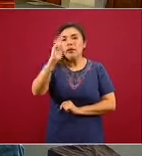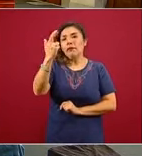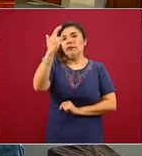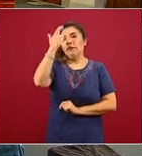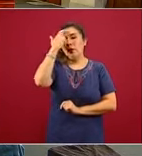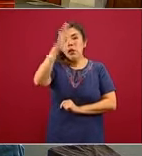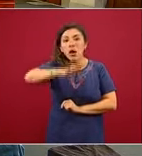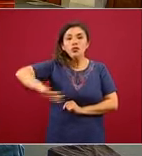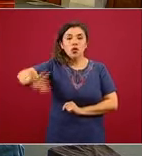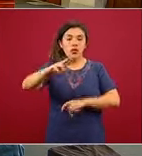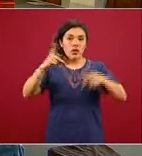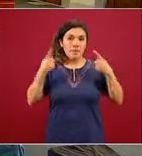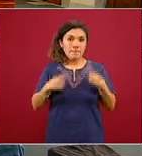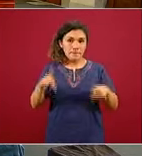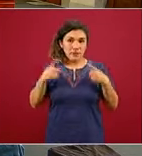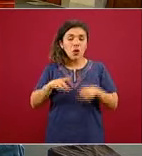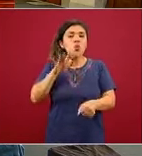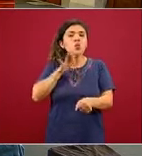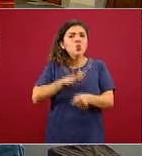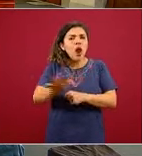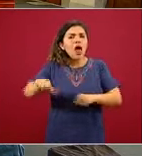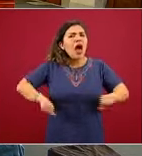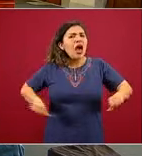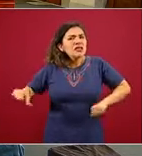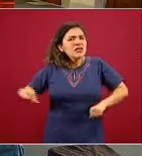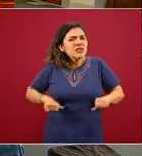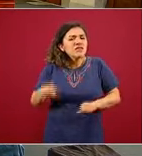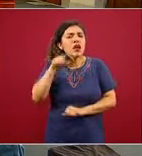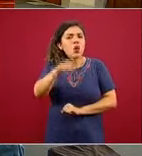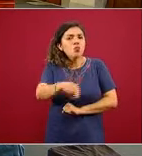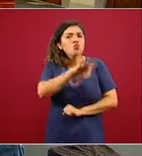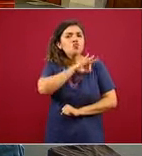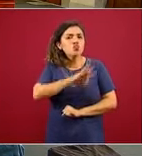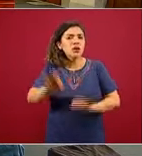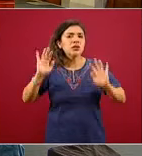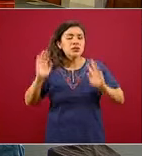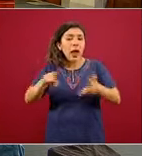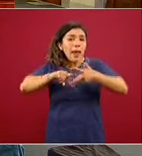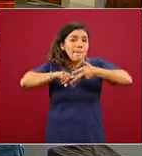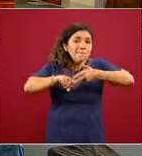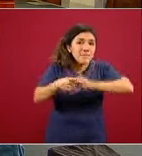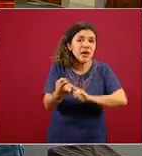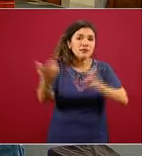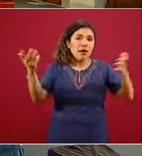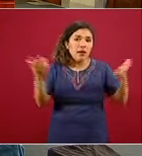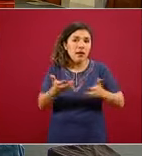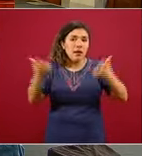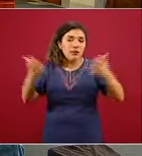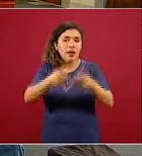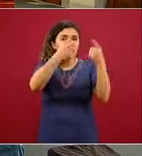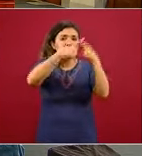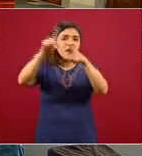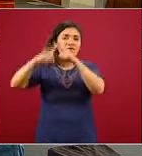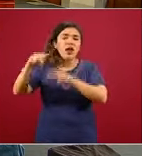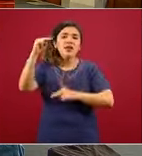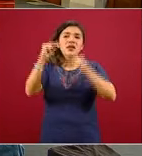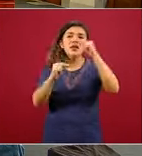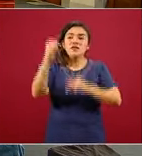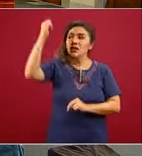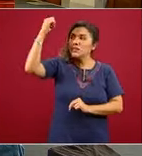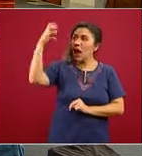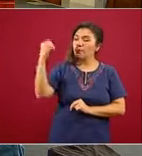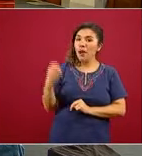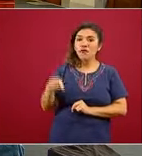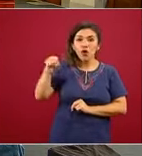recordarle a la población las actividades que en su momento se pueden llevar a cabo en los diferentes niveles de riesgo del semáforo